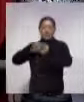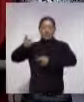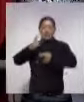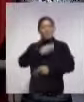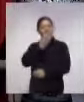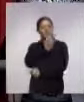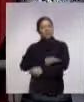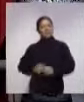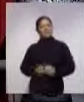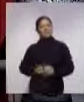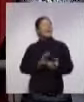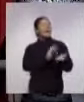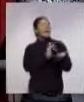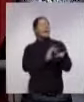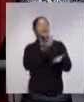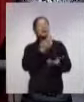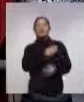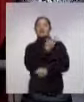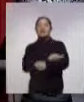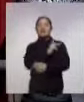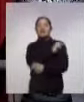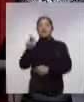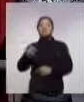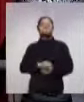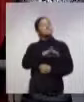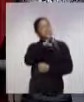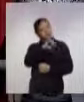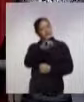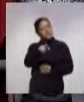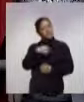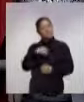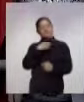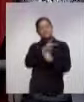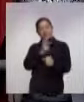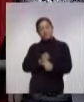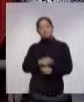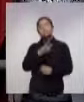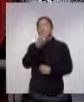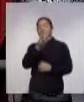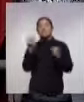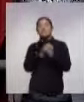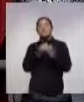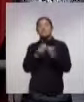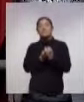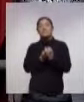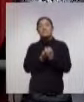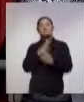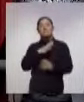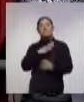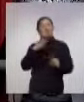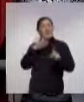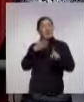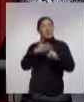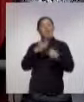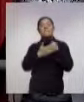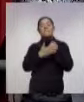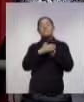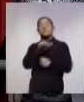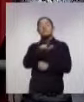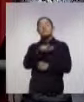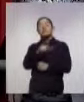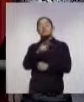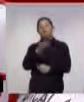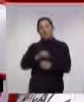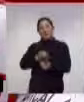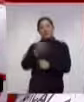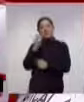Muchas gracias. Buenas tardes a todos. Bueno, pues sí, hoy vengo a invitarlos a 3 cursos precisamente que vamos a iniciar el próximo 17 de este